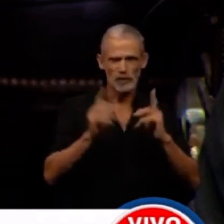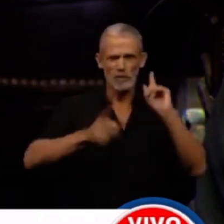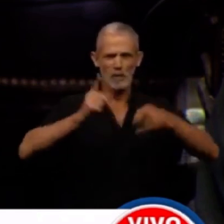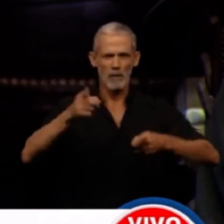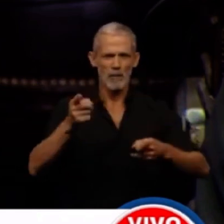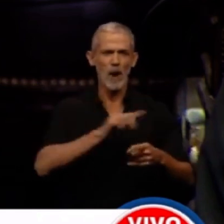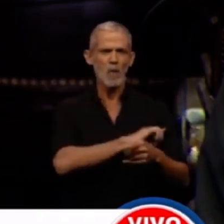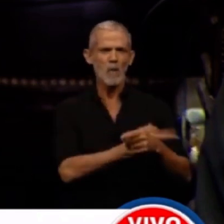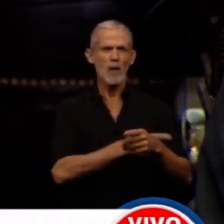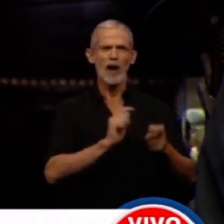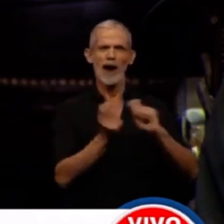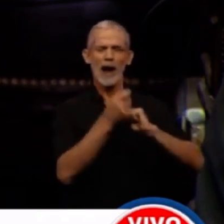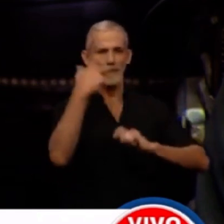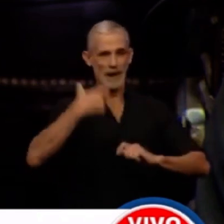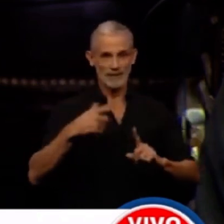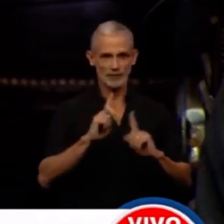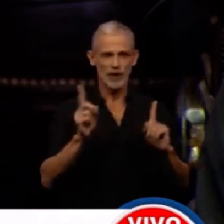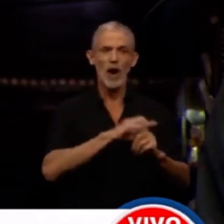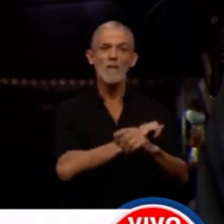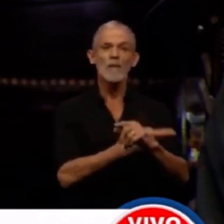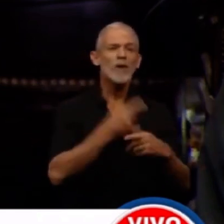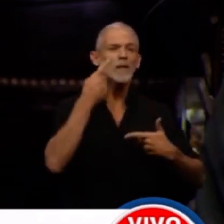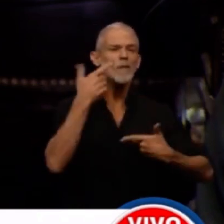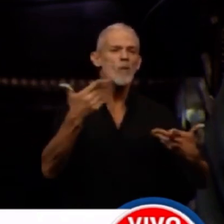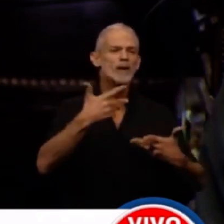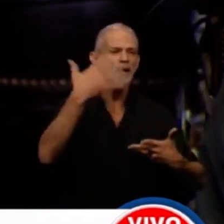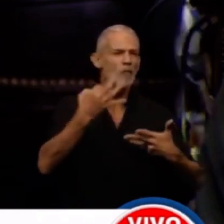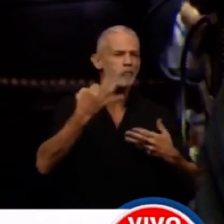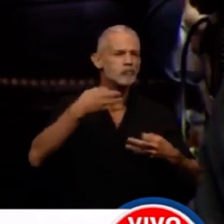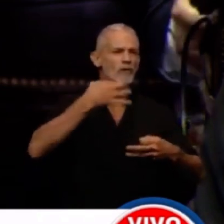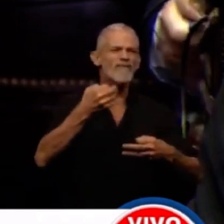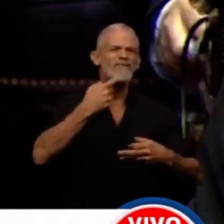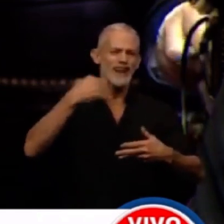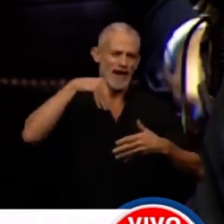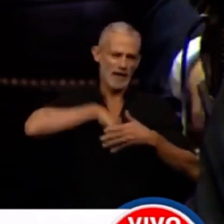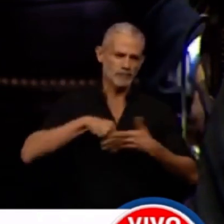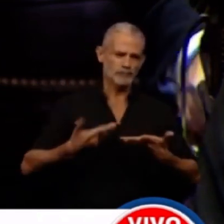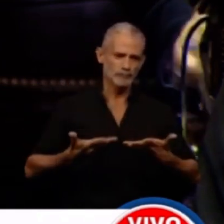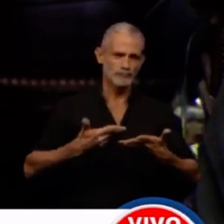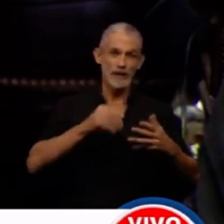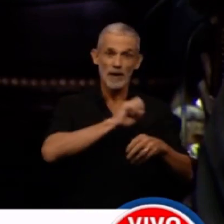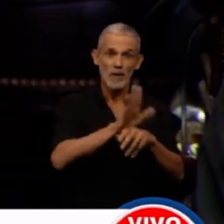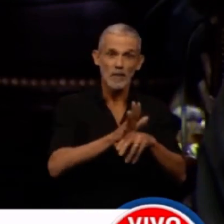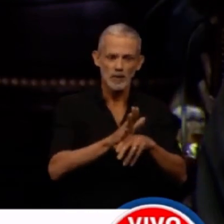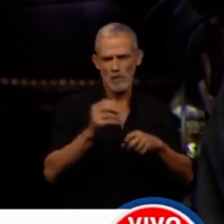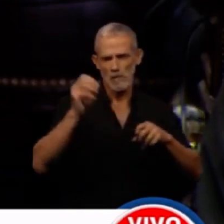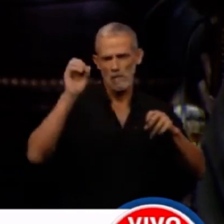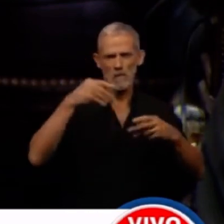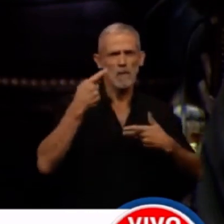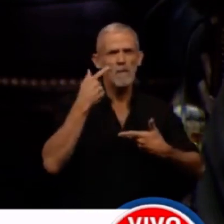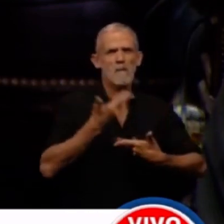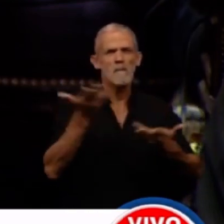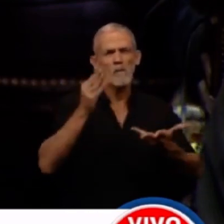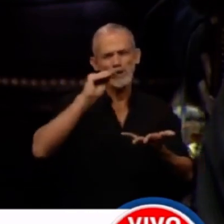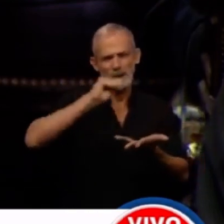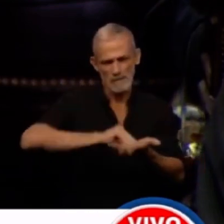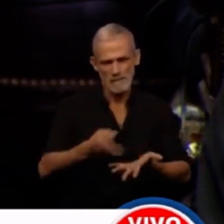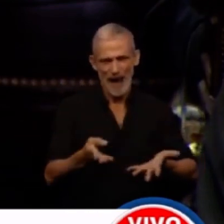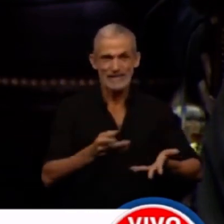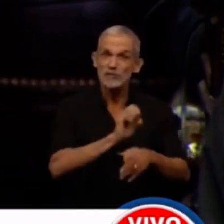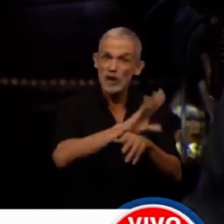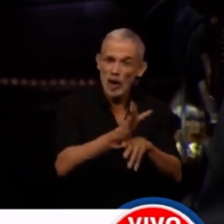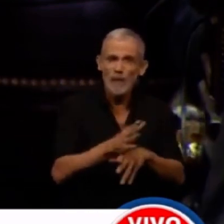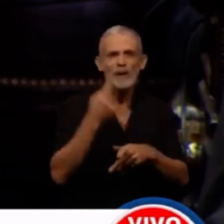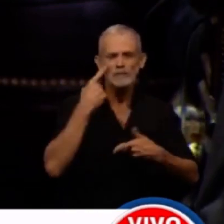señor presidente, el poder las muestra tal cual son, y la pandemia las ilumina. Y lo que ha hecho la pandemia es